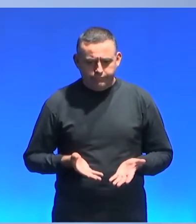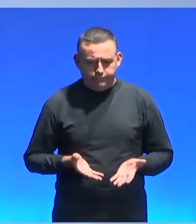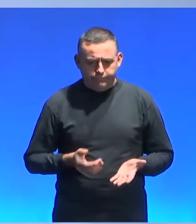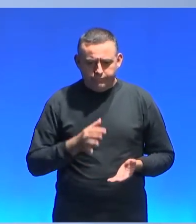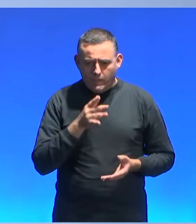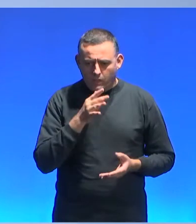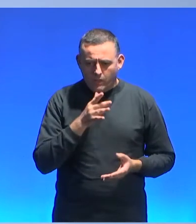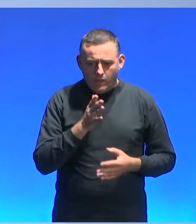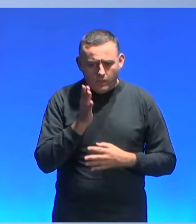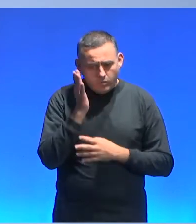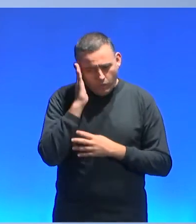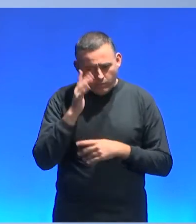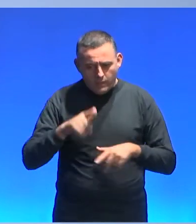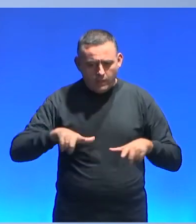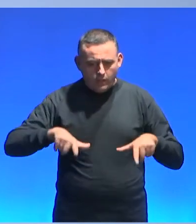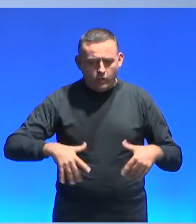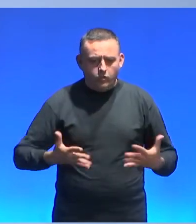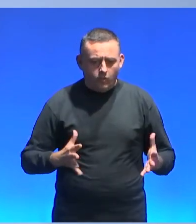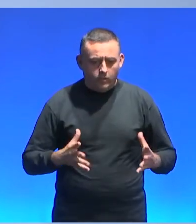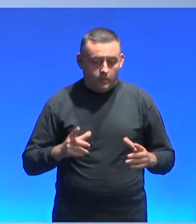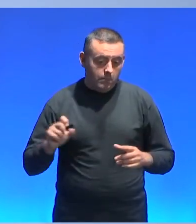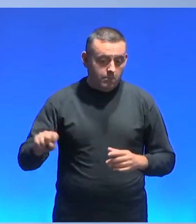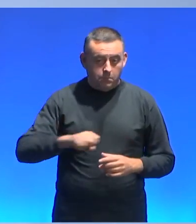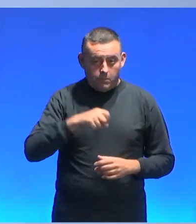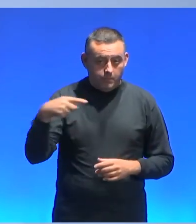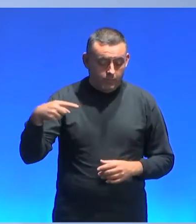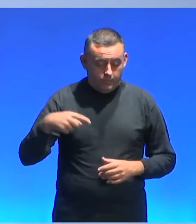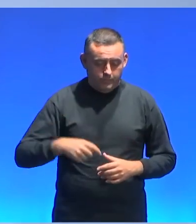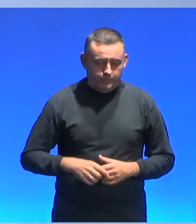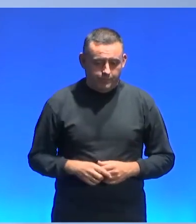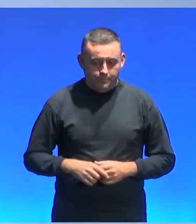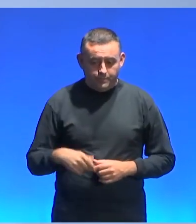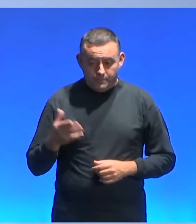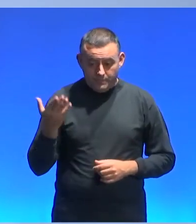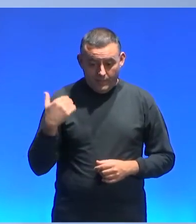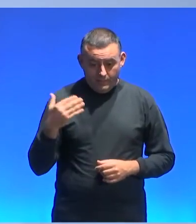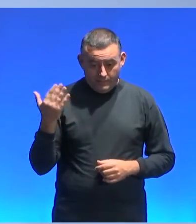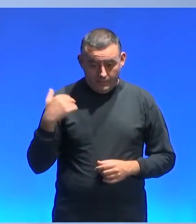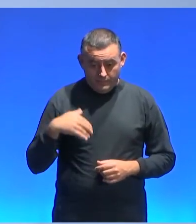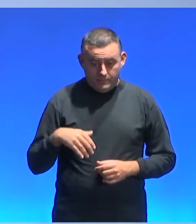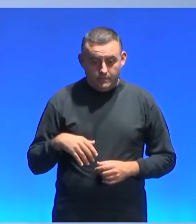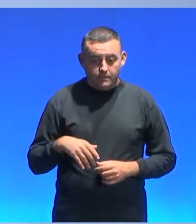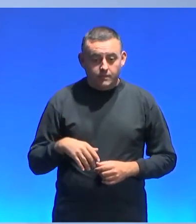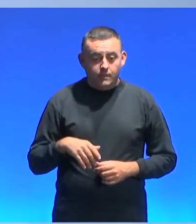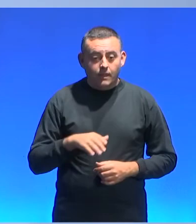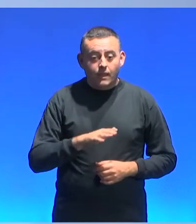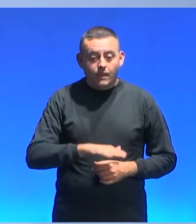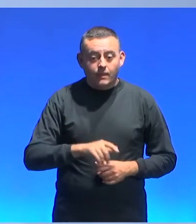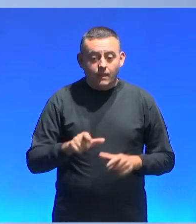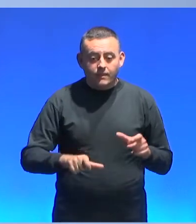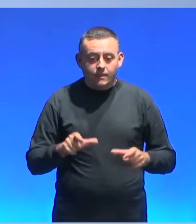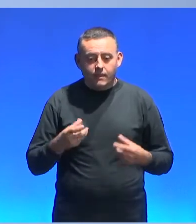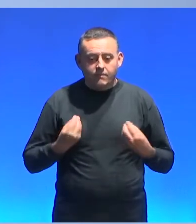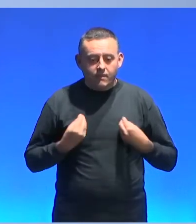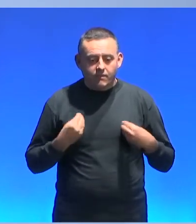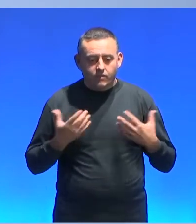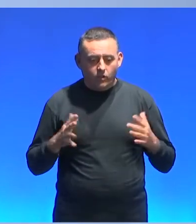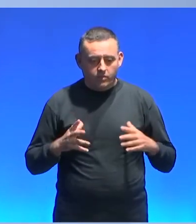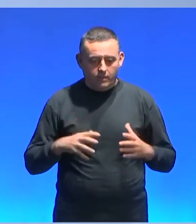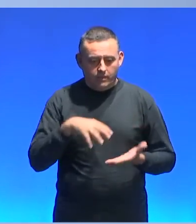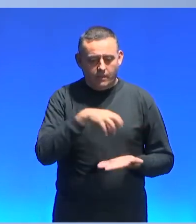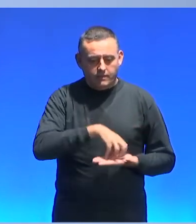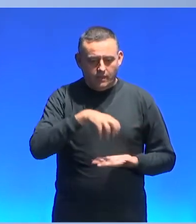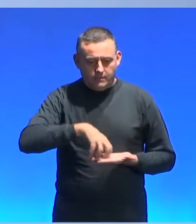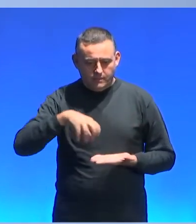piso. Cuando yo era pequeño, la gente te miraba al nivel de la calle, había ventanas, por lo cual había un